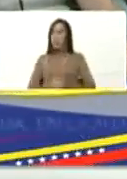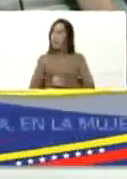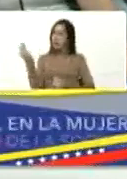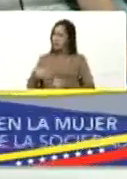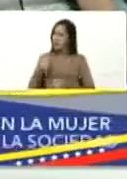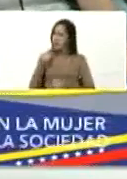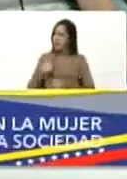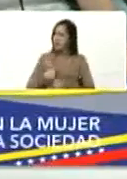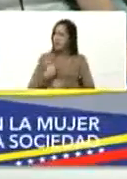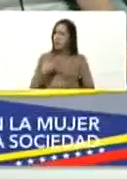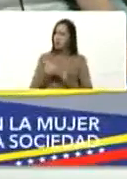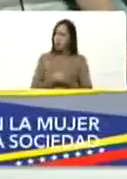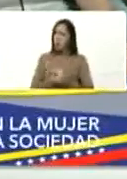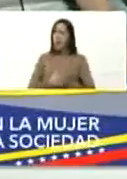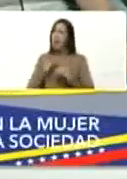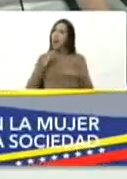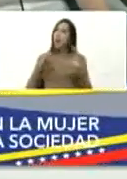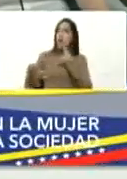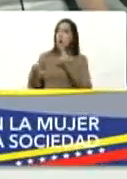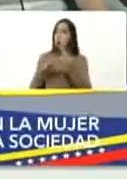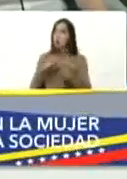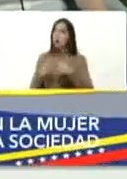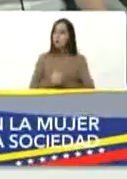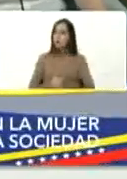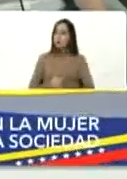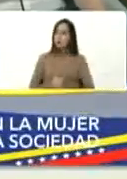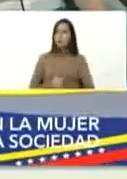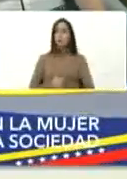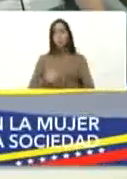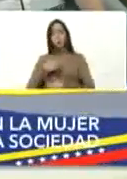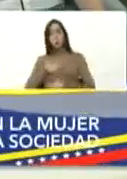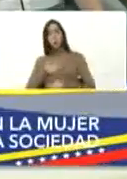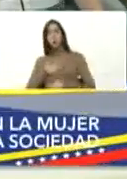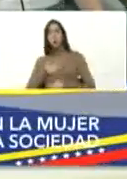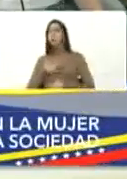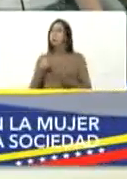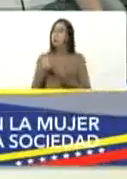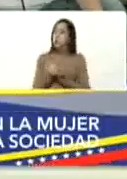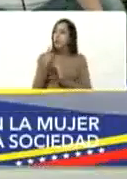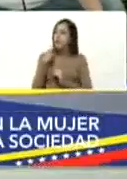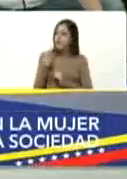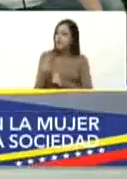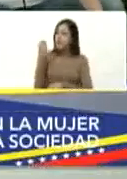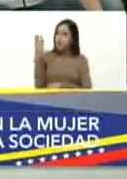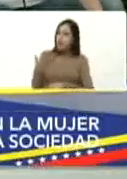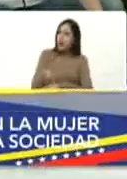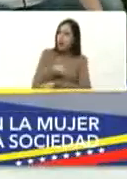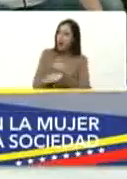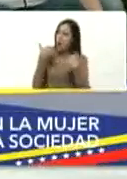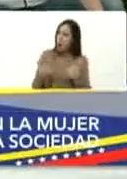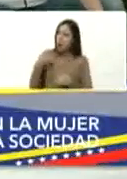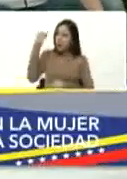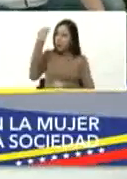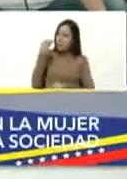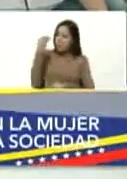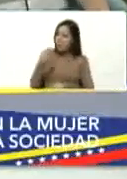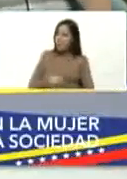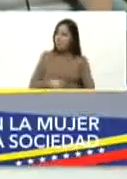decir en esta conversación? Yo me refería a todo lo que tú dijiste. Ahora, ¿qué piensas tú,